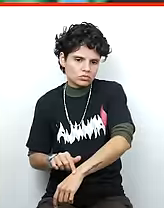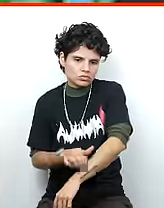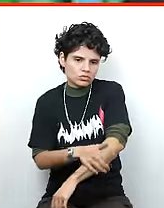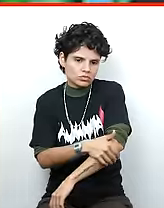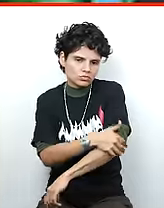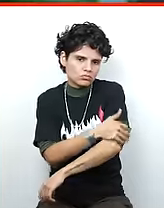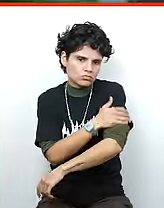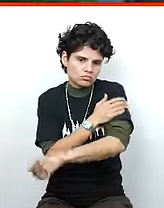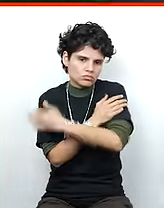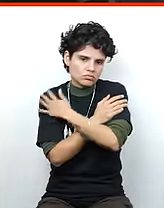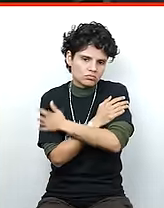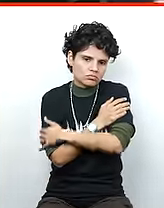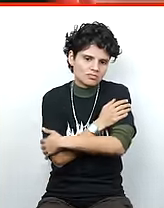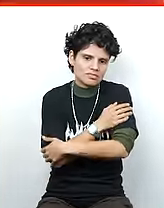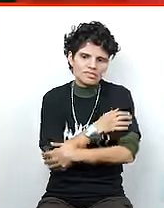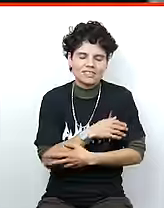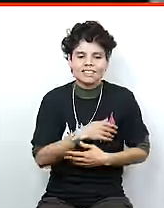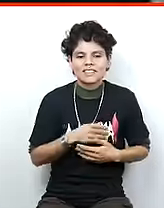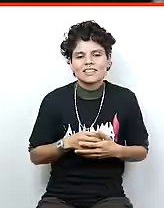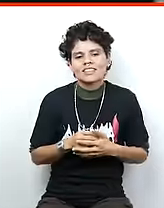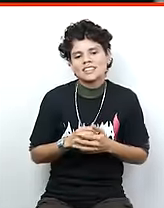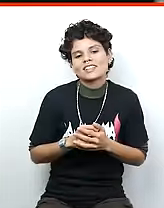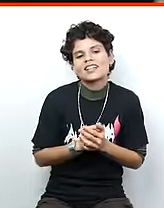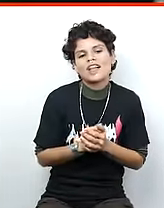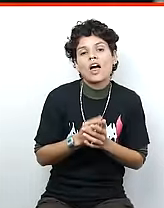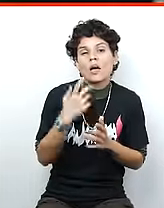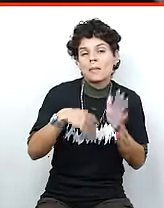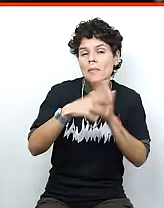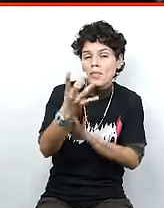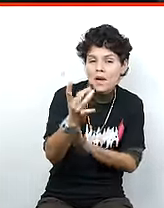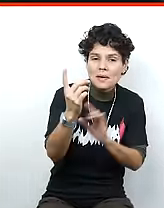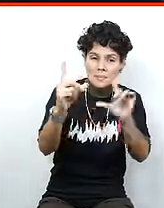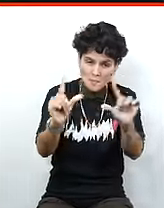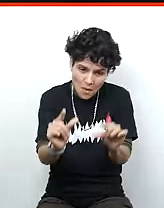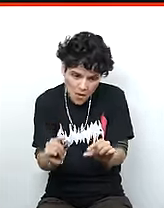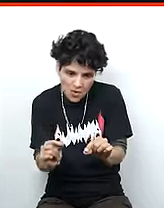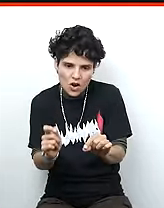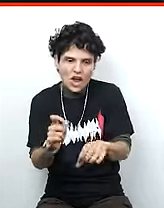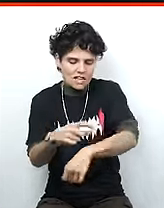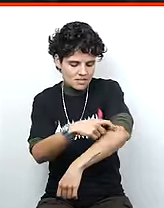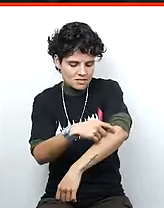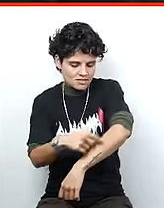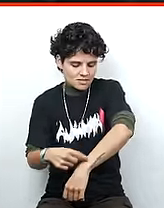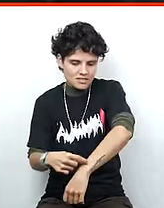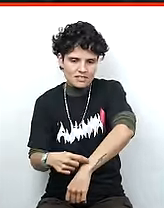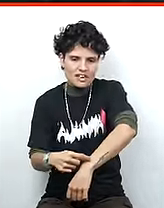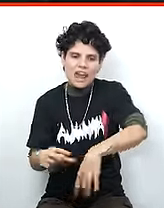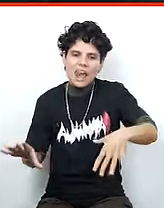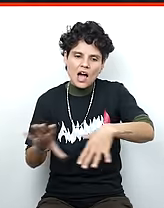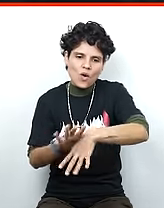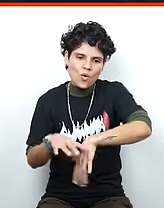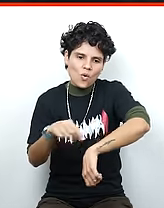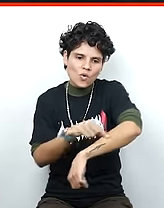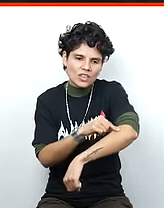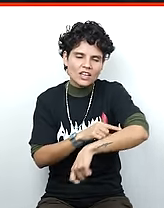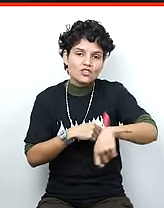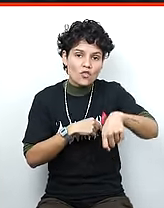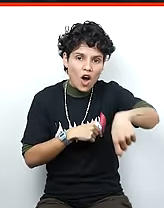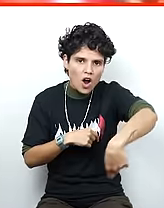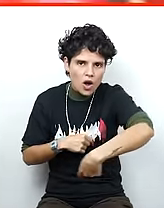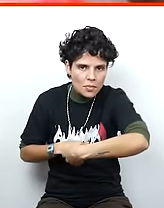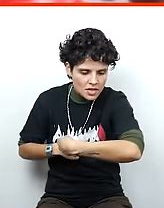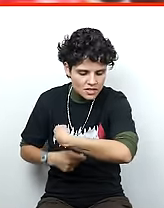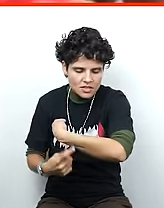brazos. Menos donde menos, donde más duele menos. Aquí donde más duele, pero menos. Ah, me voy a hacer, aquí me quiero hacer la junta. Aquí. La junta. Esto se cae que coma,